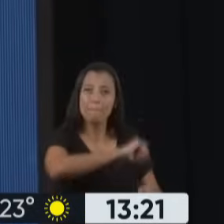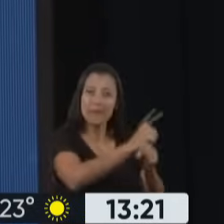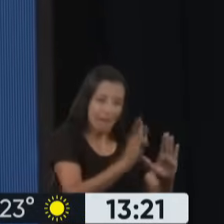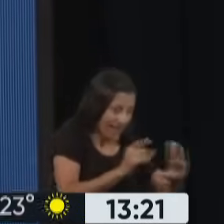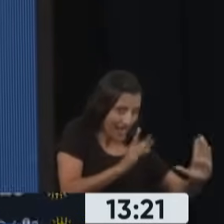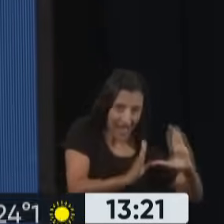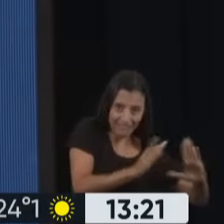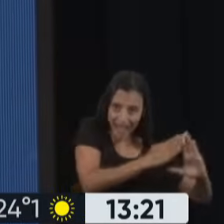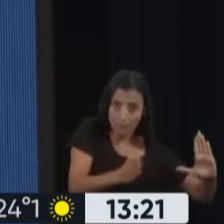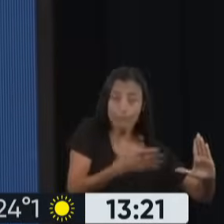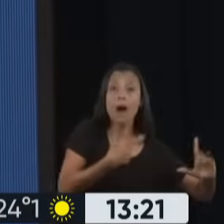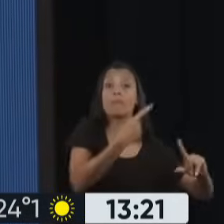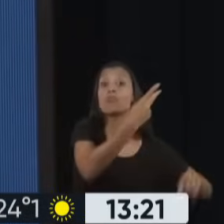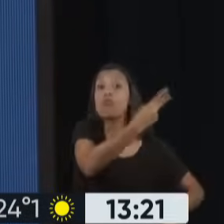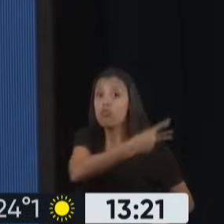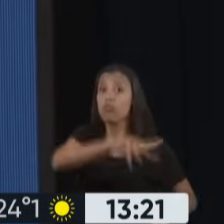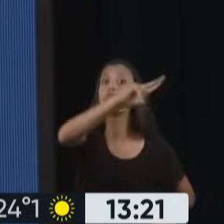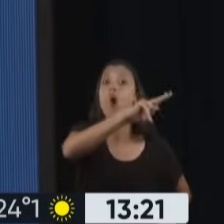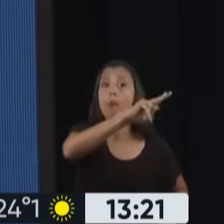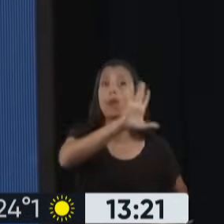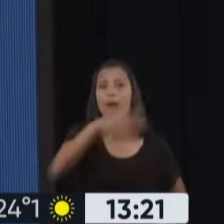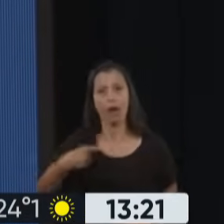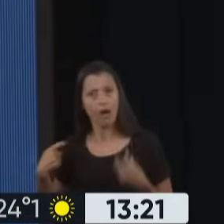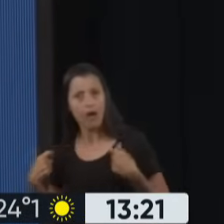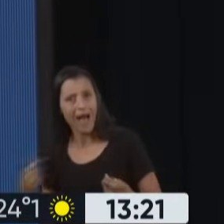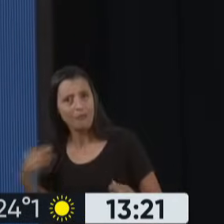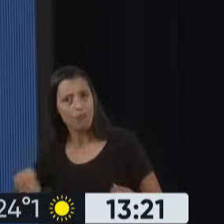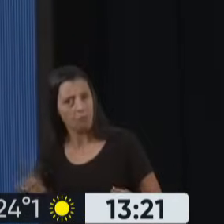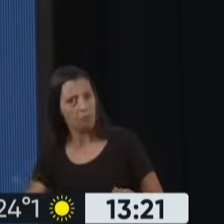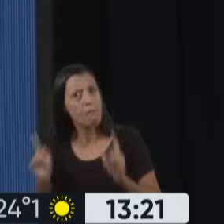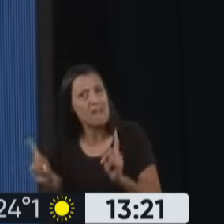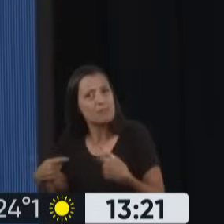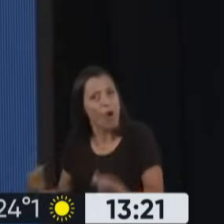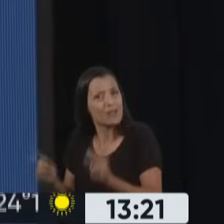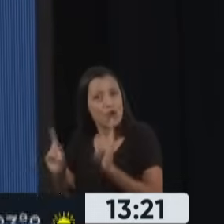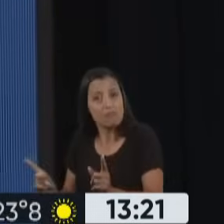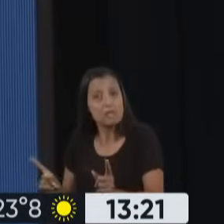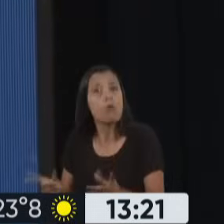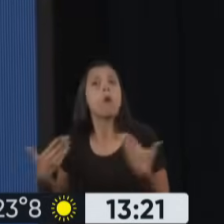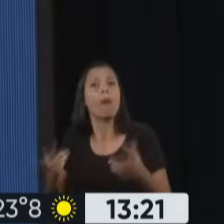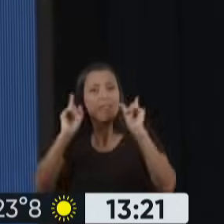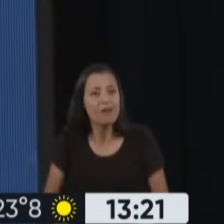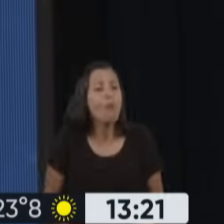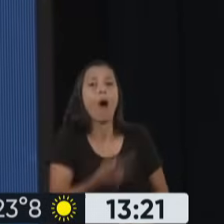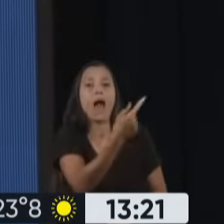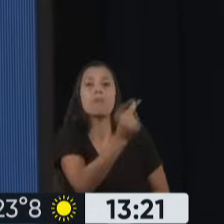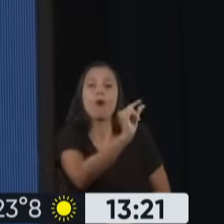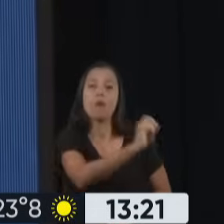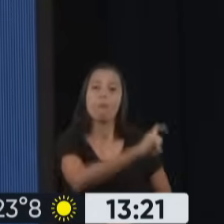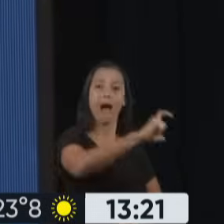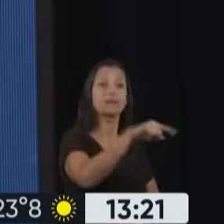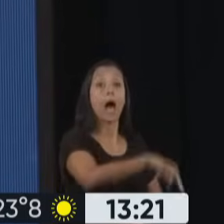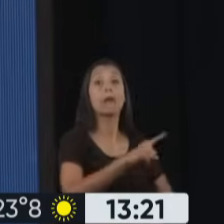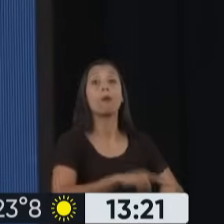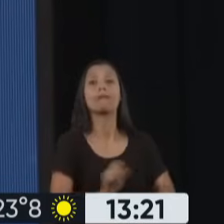tramo pudimos duplicarlo sin gastar un peso más. Y ahí fue cuando se nos vinieron y nos hicieron la